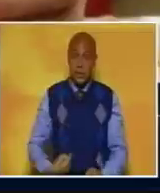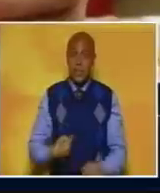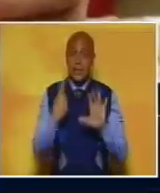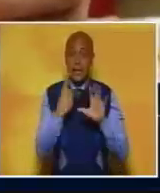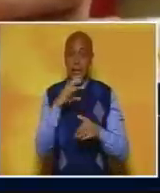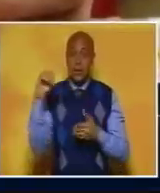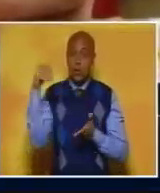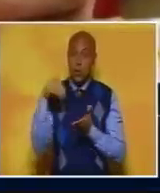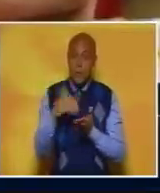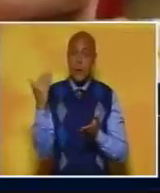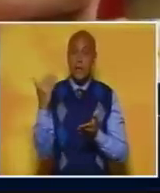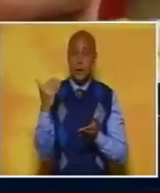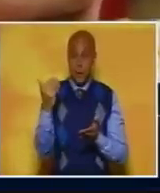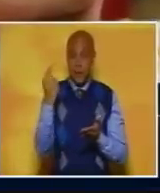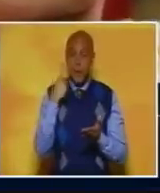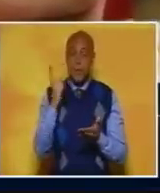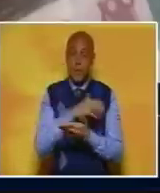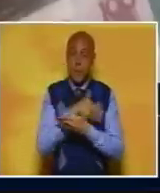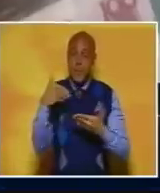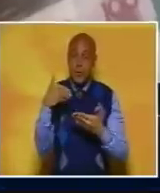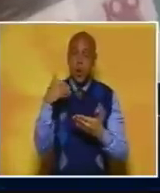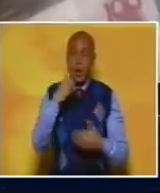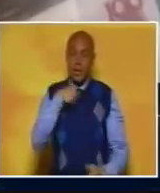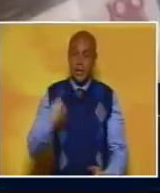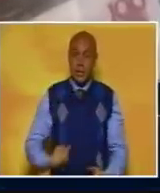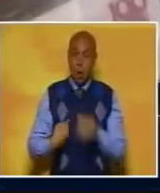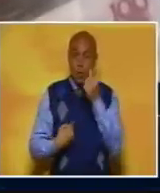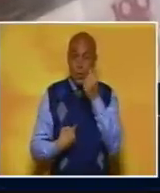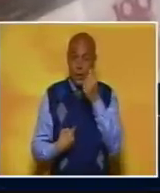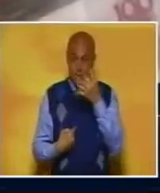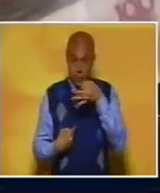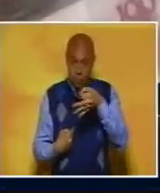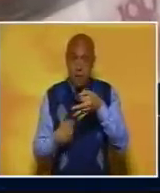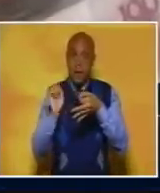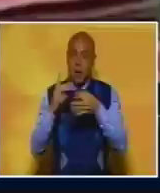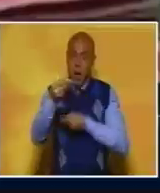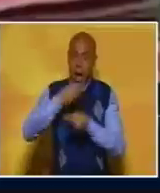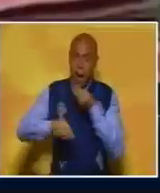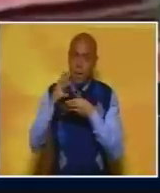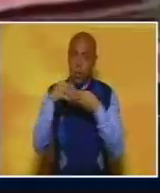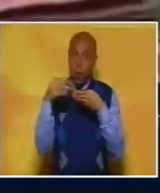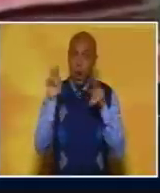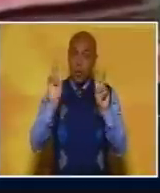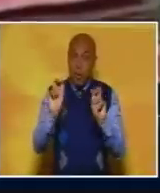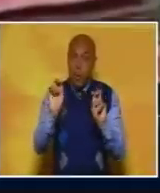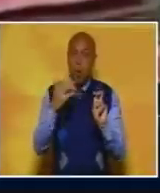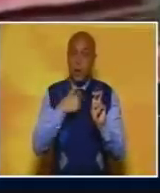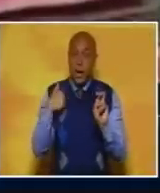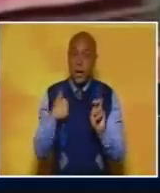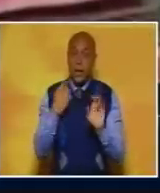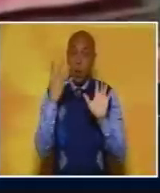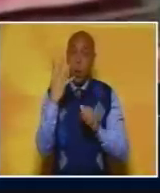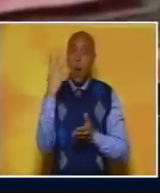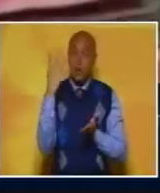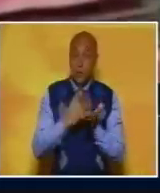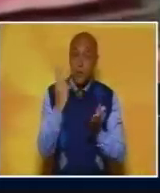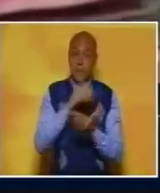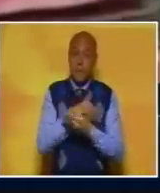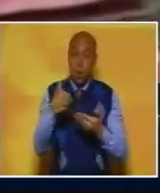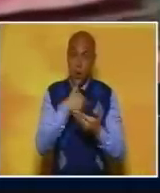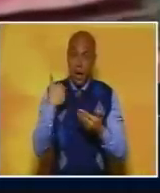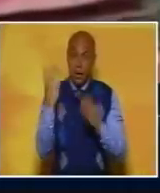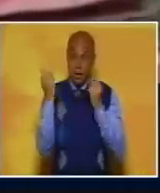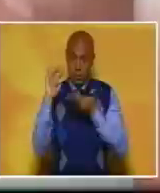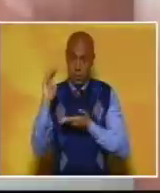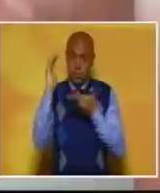600.000 millones de yuanes, es decir, unos 86.000 millones de dólares en efectivo nuevo, de los cuales 4.000 millones se